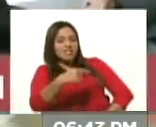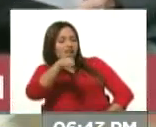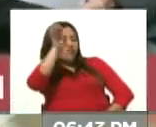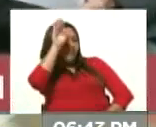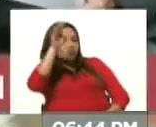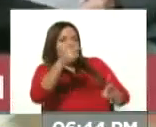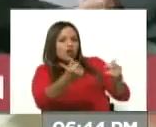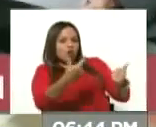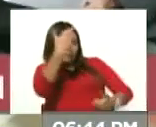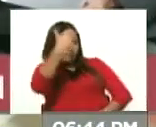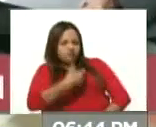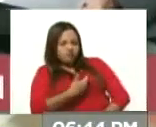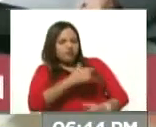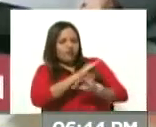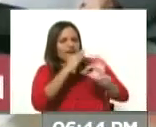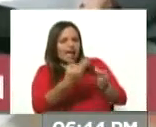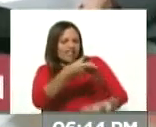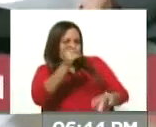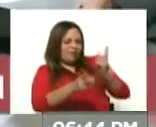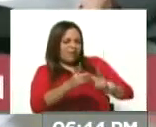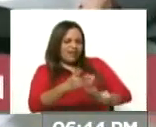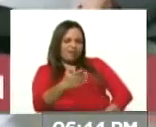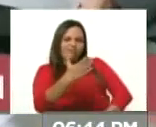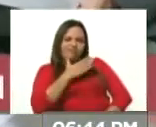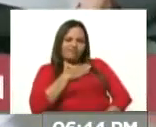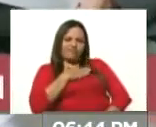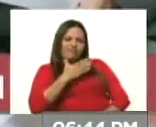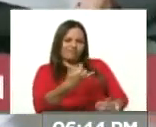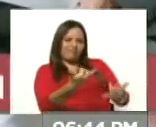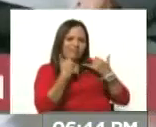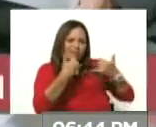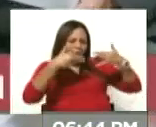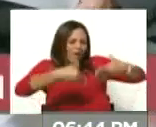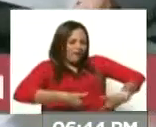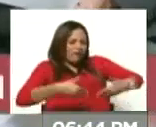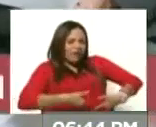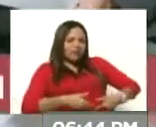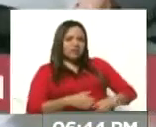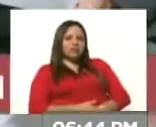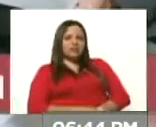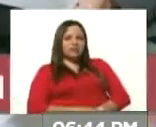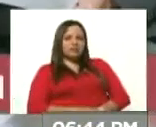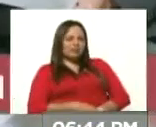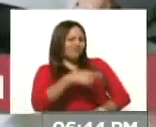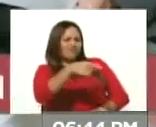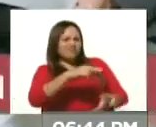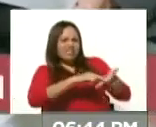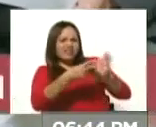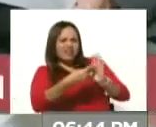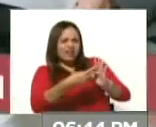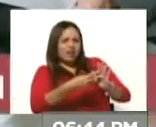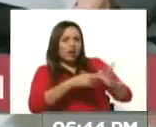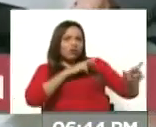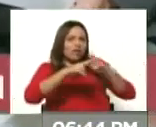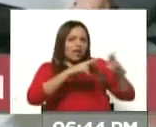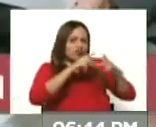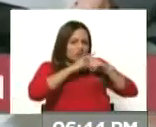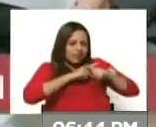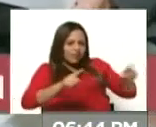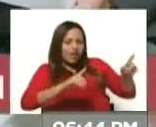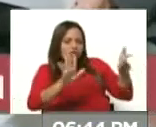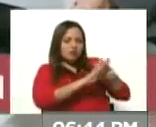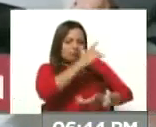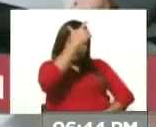personal y familiar va a defender fundamentalmente de su esfuerzo personal esto implica una relación distinta entre el